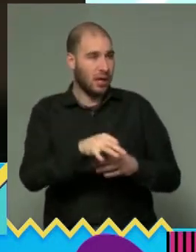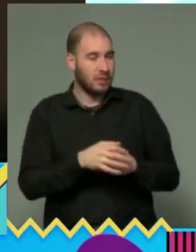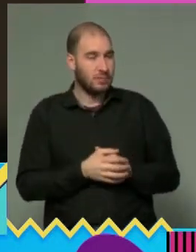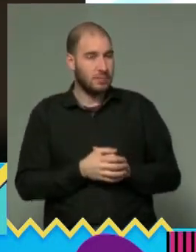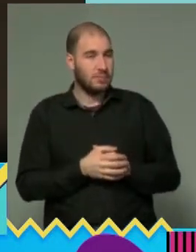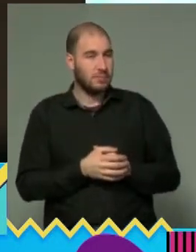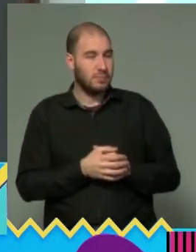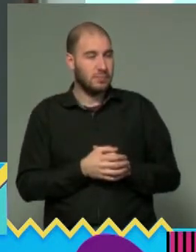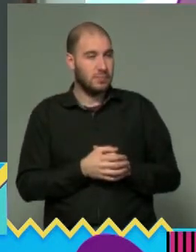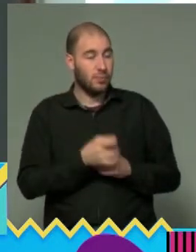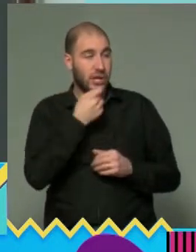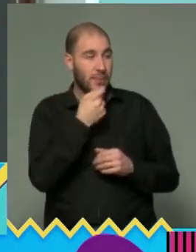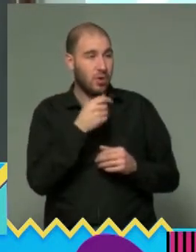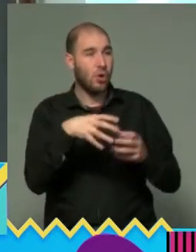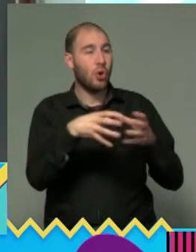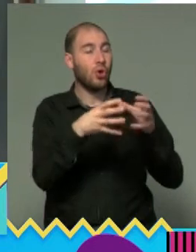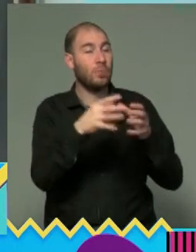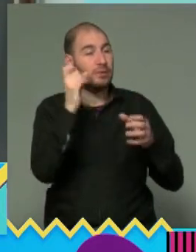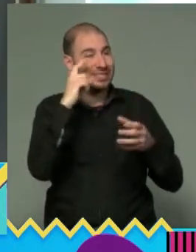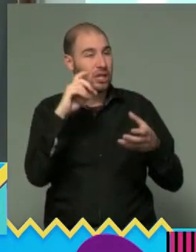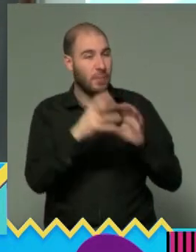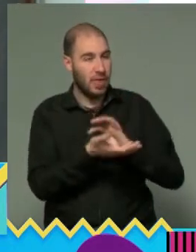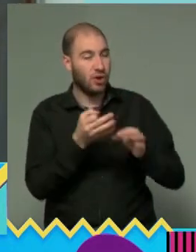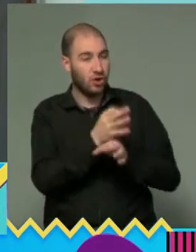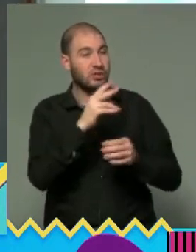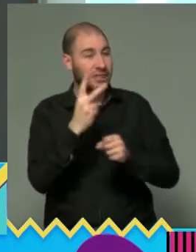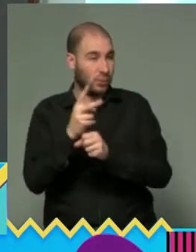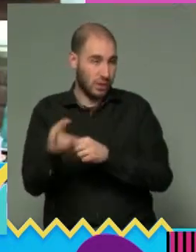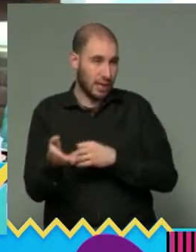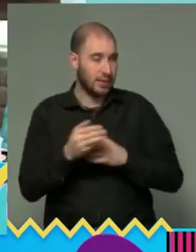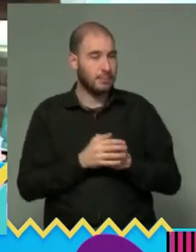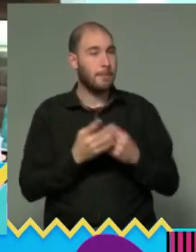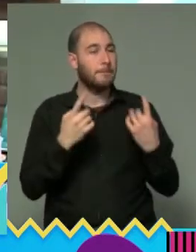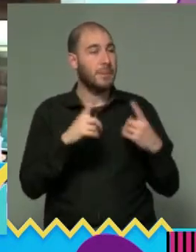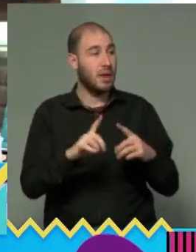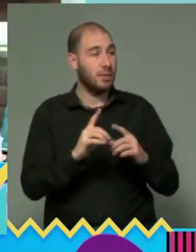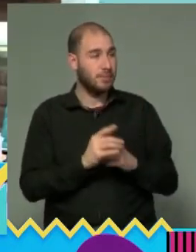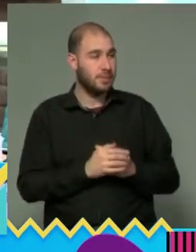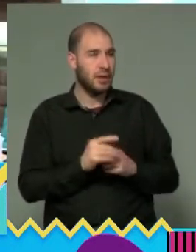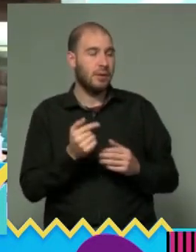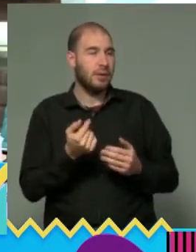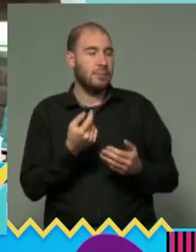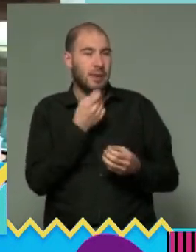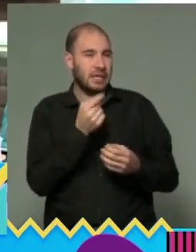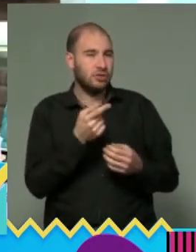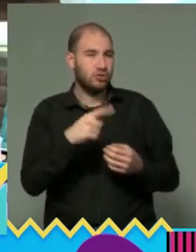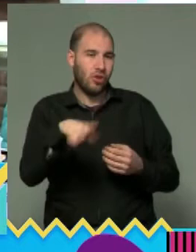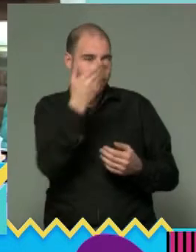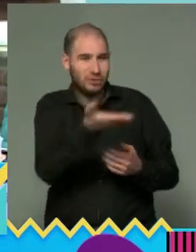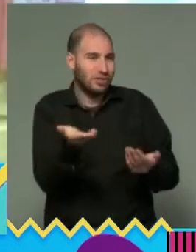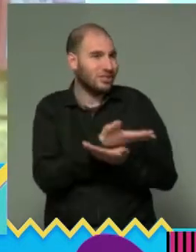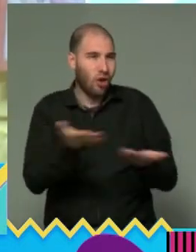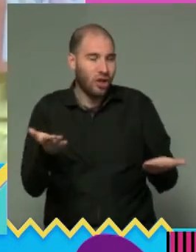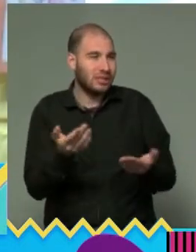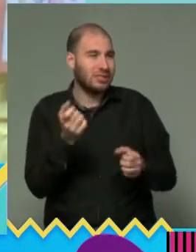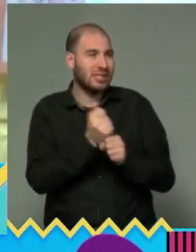funciona, por ejemplo, los gabinetes psicopedagógicos en la secundaria, pero también no pidamos, o sea, somos todos seres humanos, el que